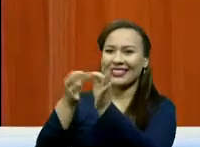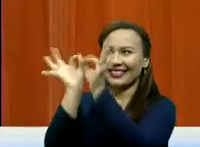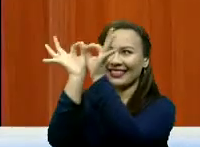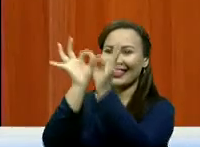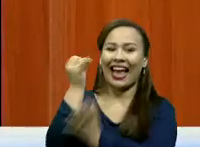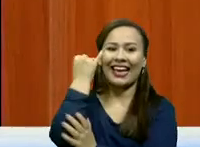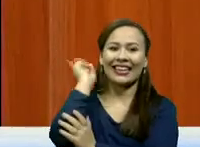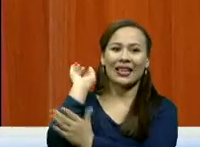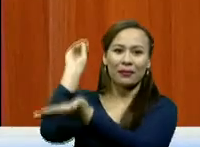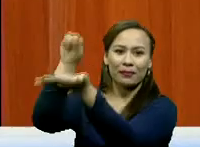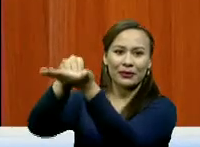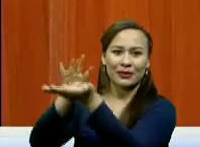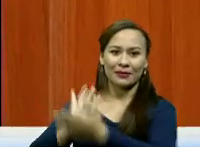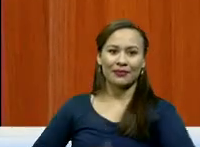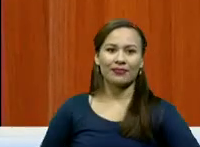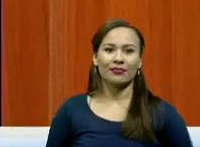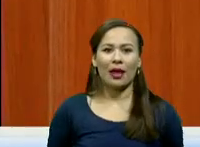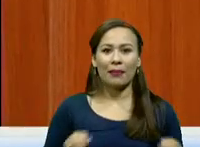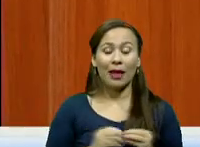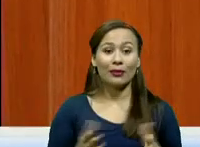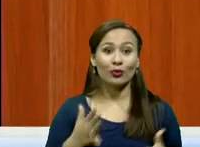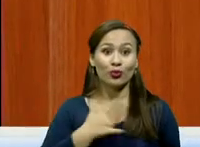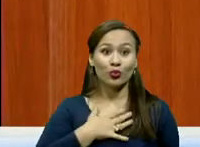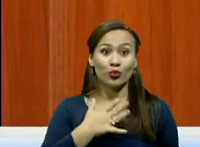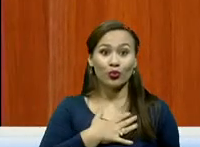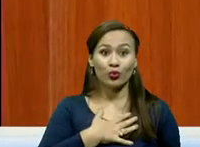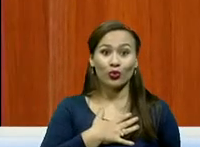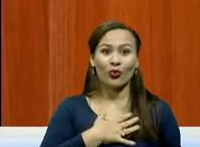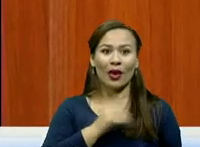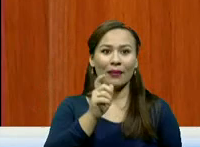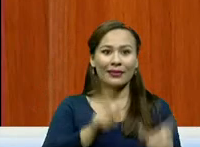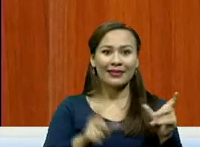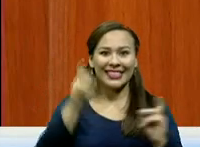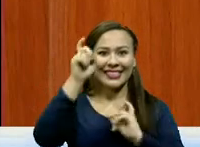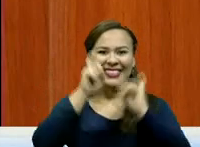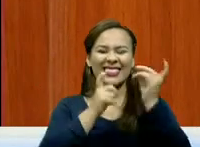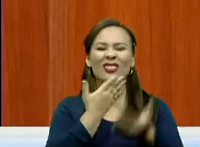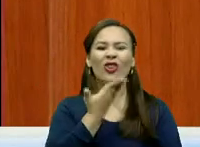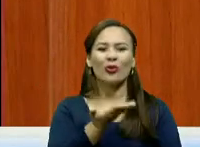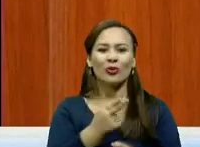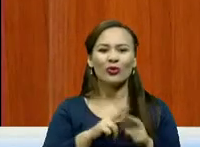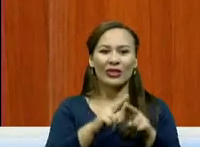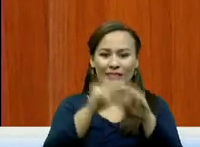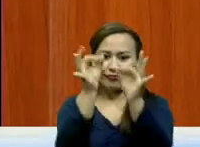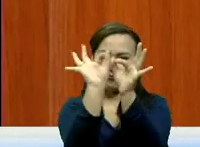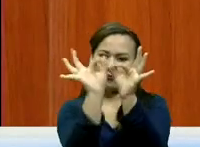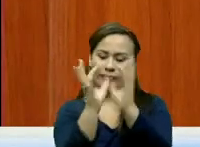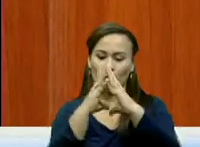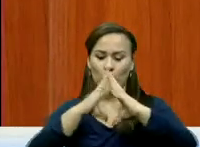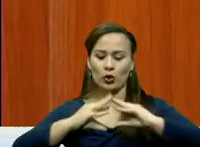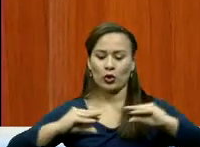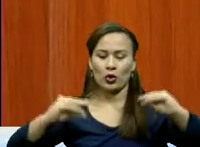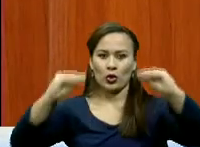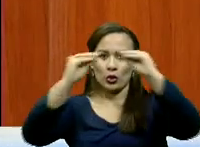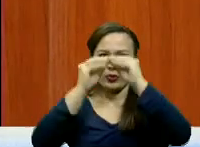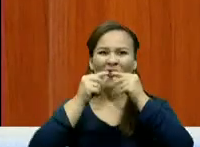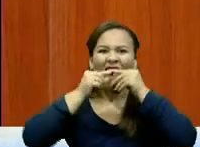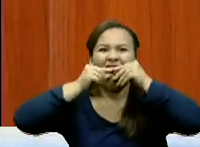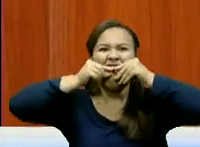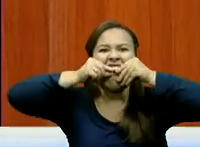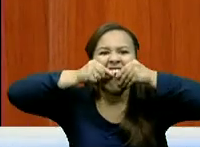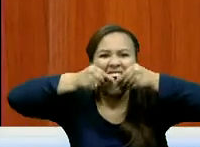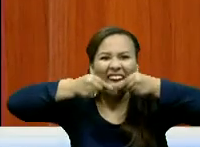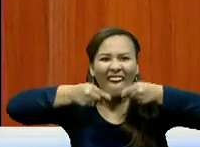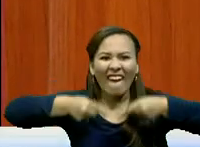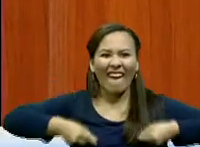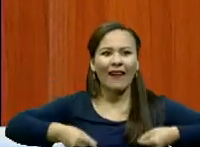darle ese mayor susto, realismo a esta expresión, utilizan esta forma felina de los colmillos de